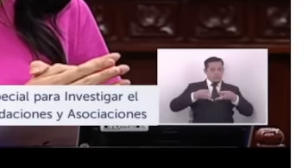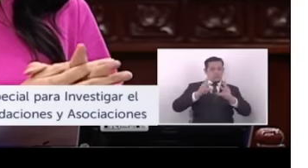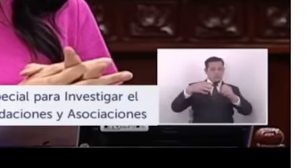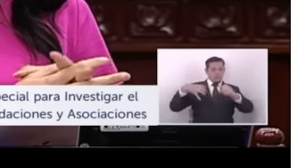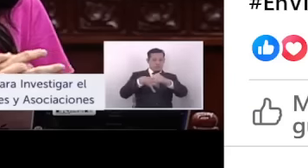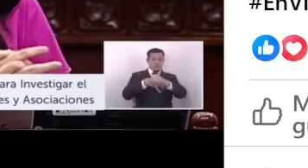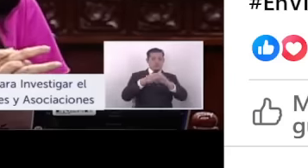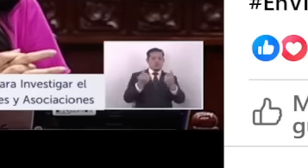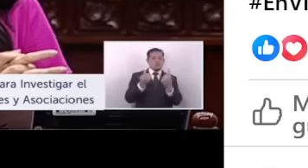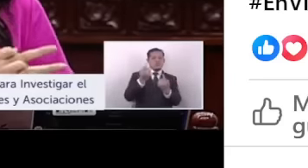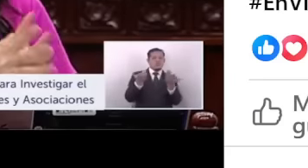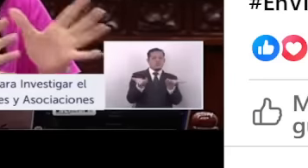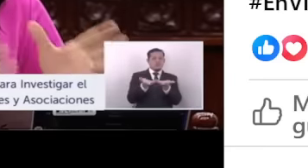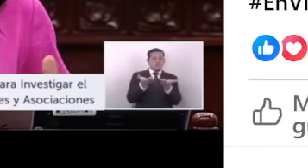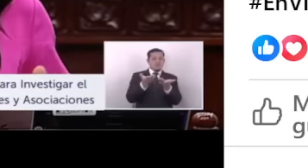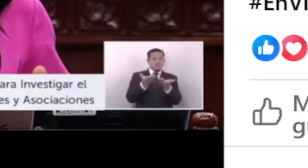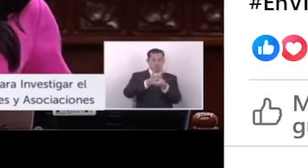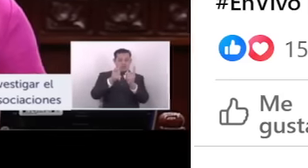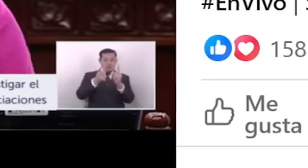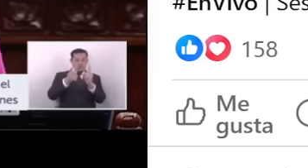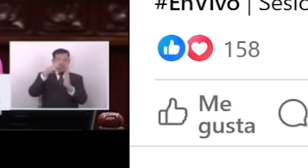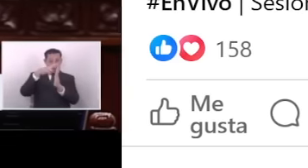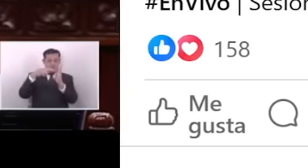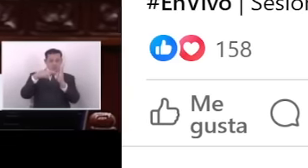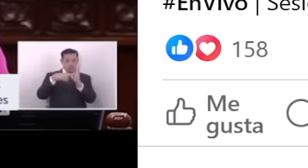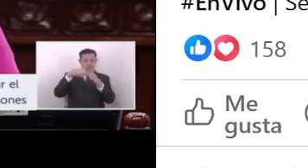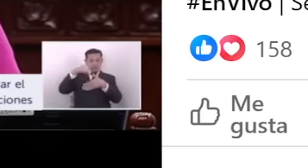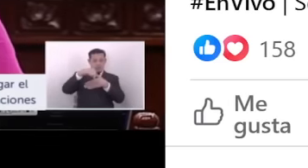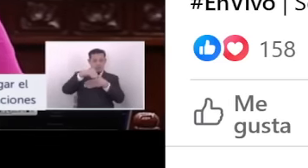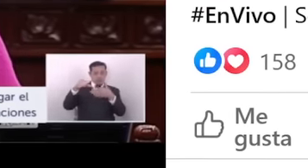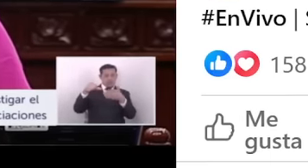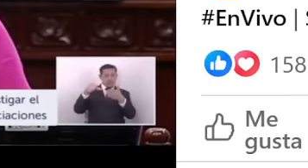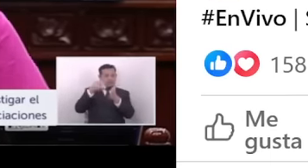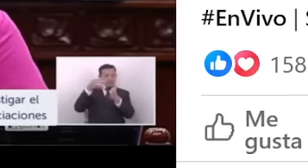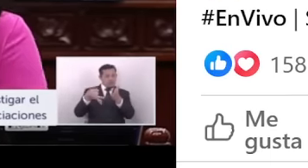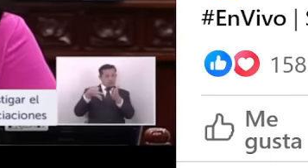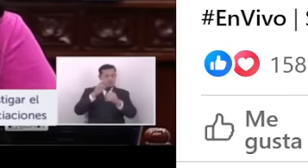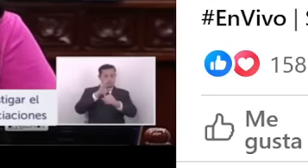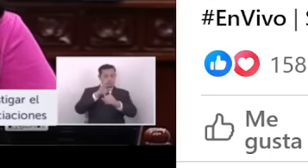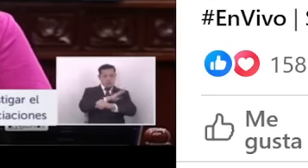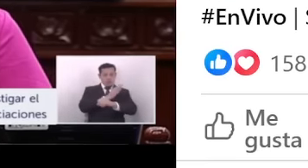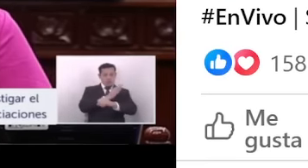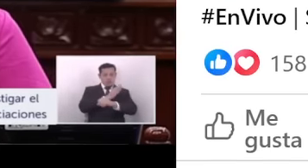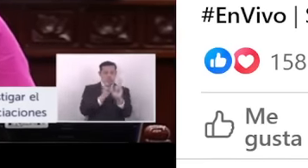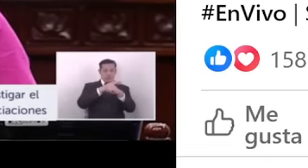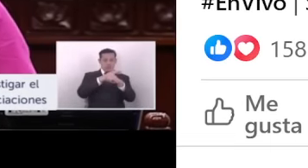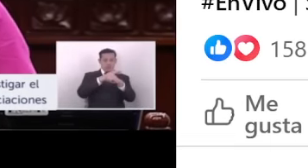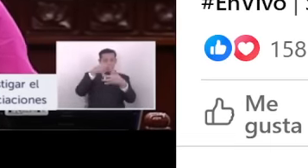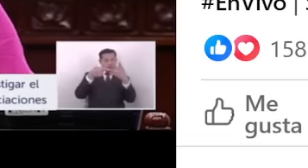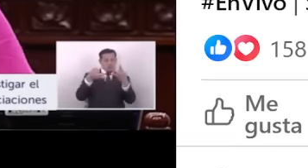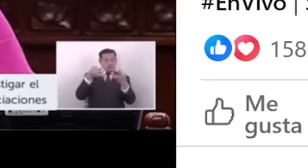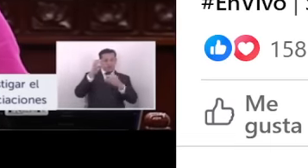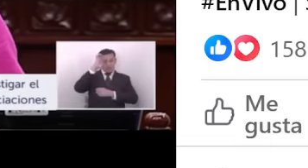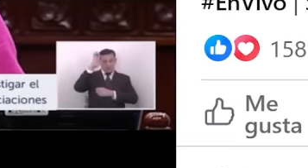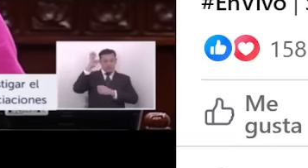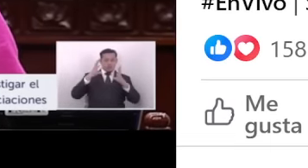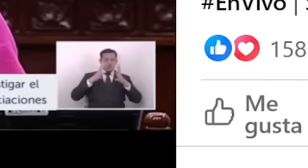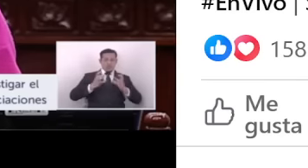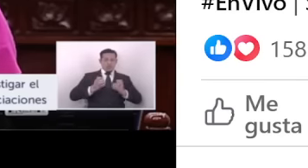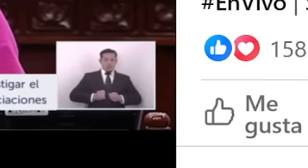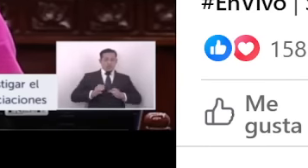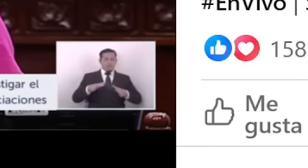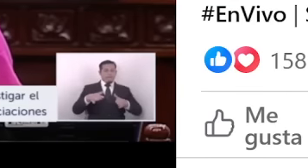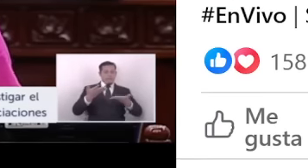¿Qué vamos a hacer? ¿Vamos a cambiar el reglamento de la Asamblea? ¿Vamos a reformar la ley de ética gubernamental